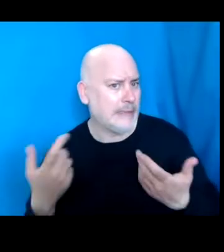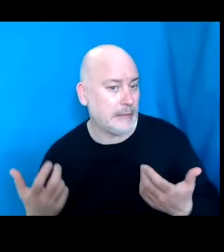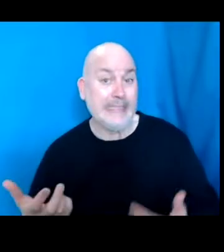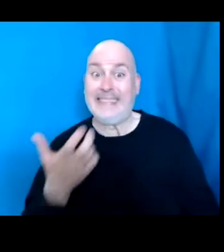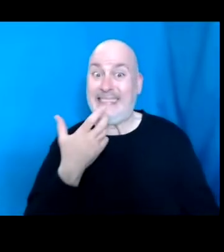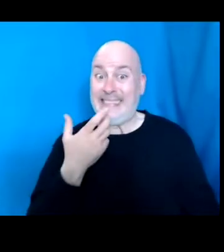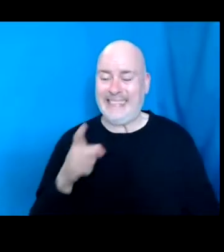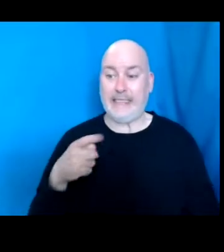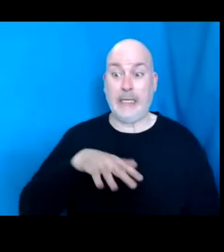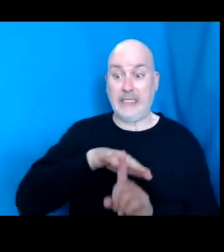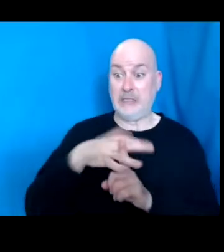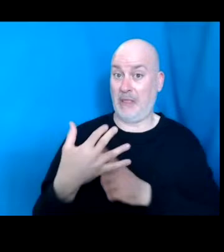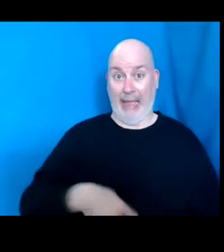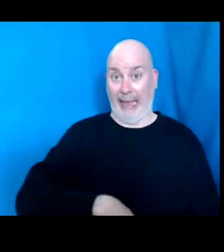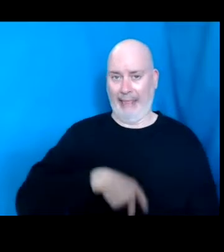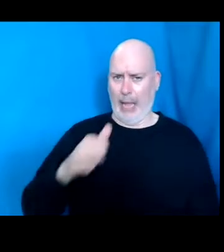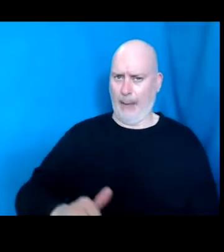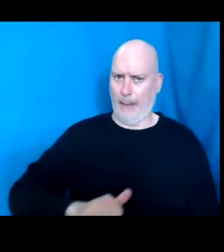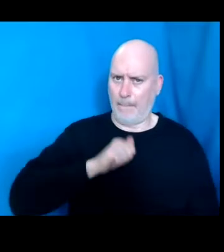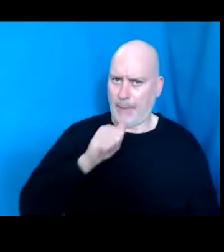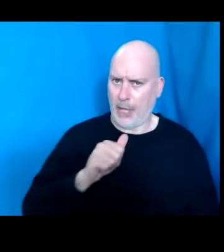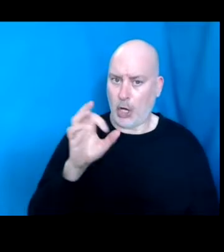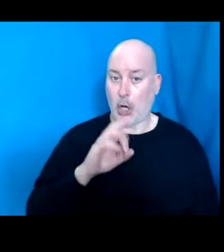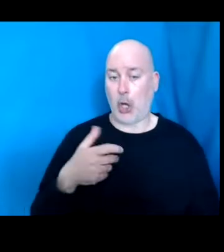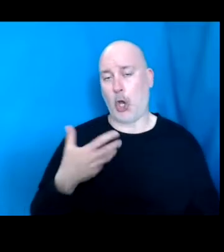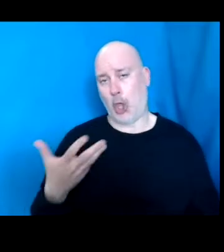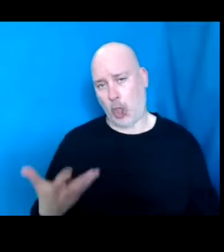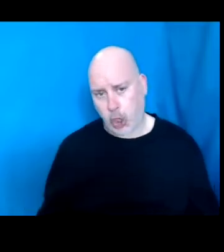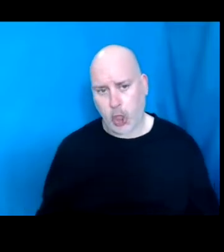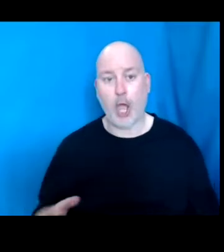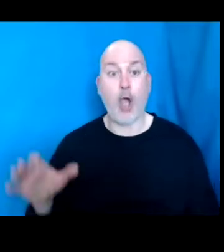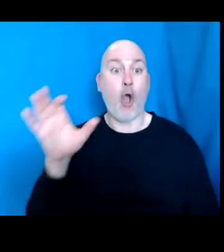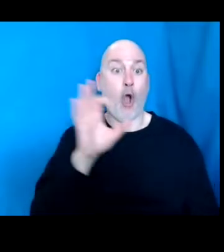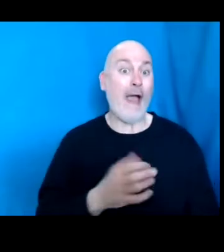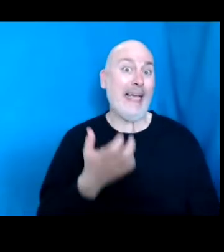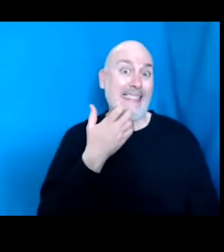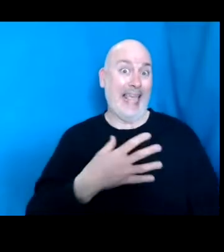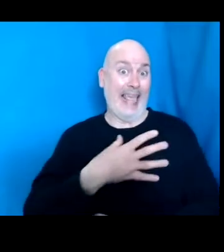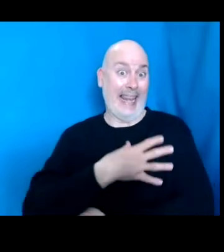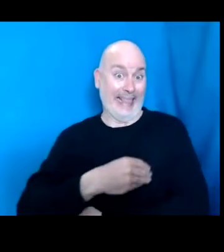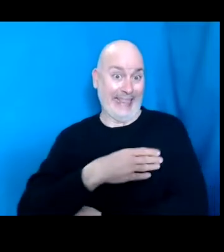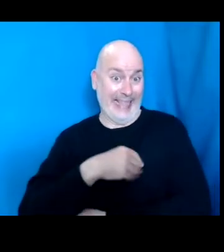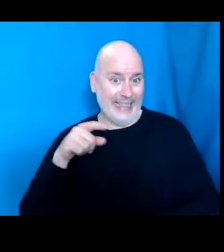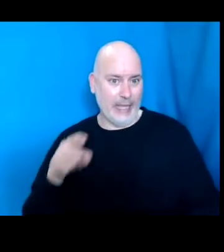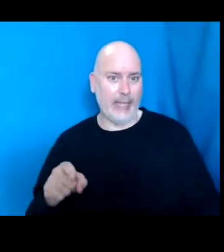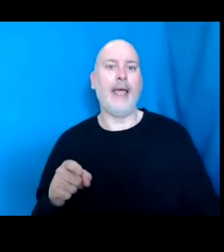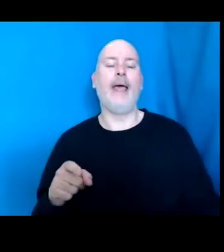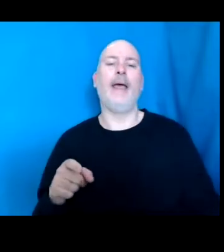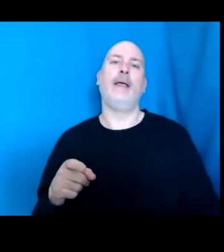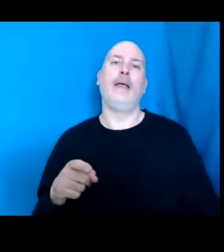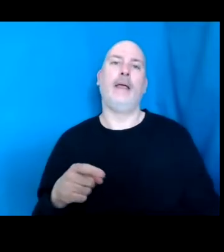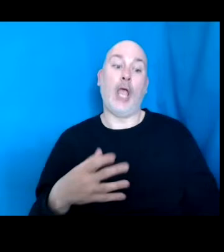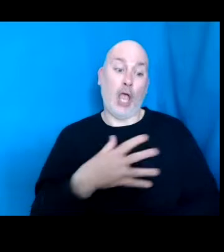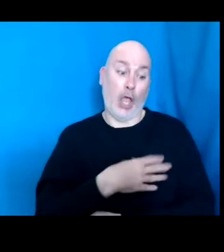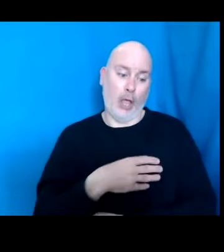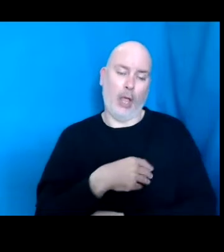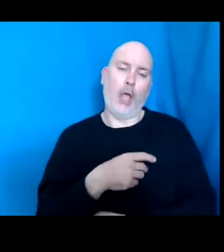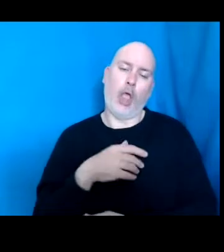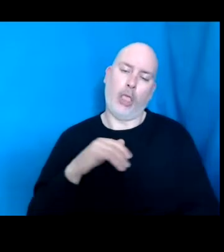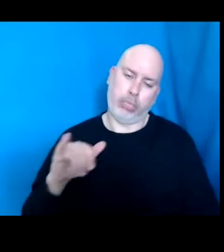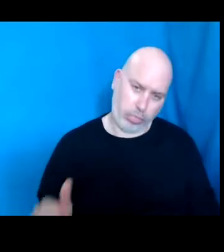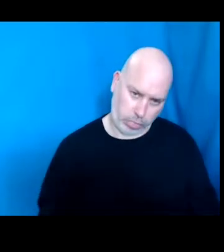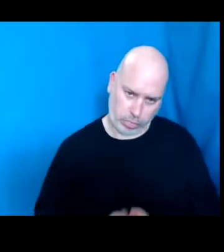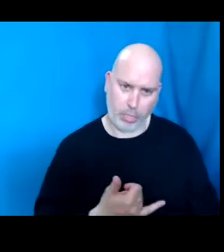está decaído, en el caso de que sea un lactante, un bebé, si se cansa a la hora de comer, si